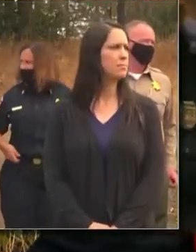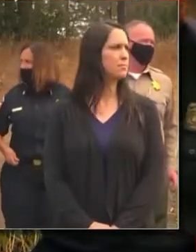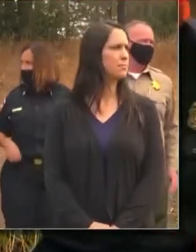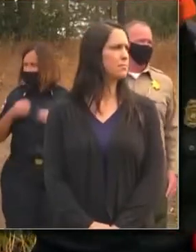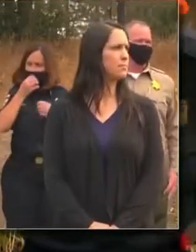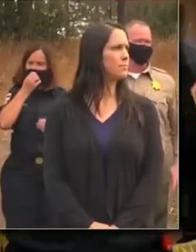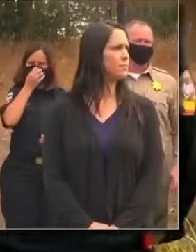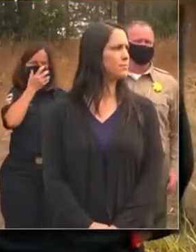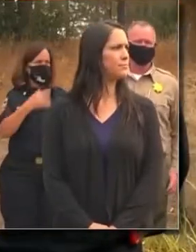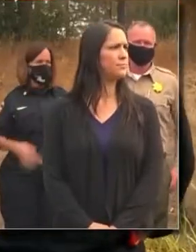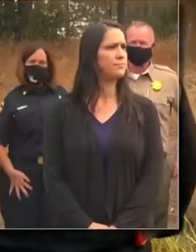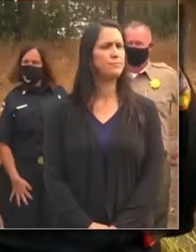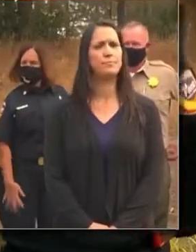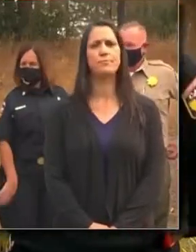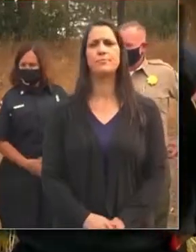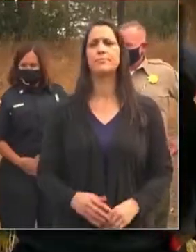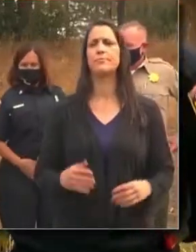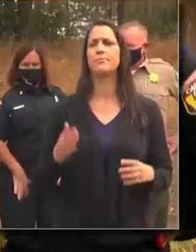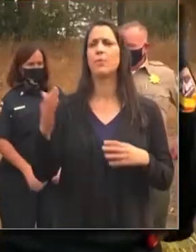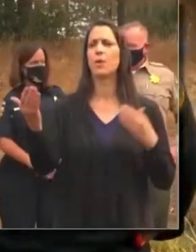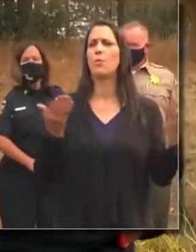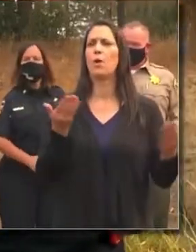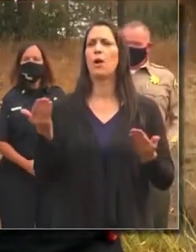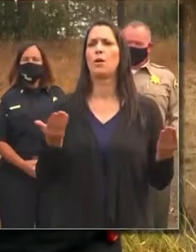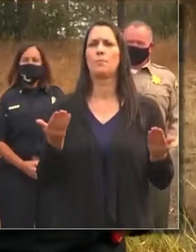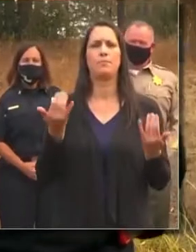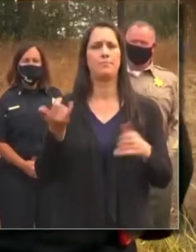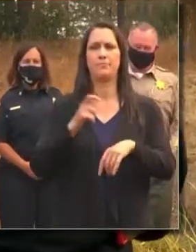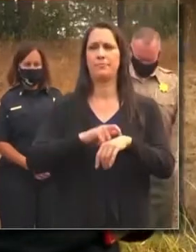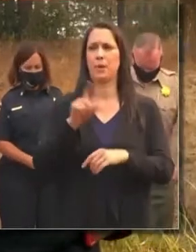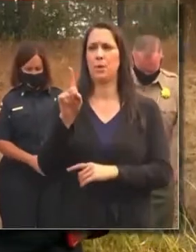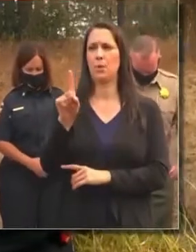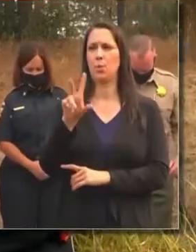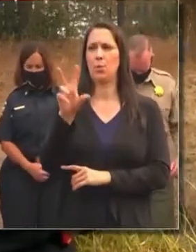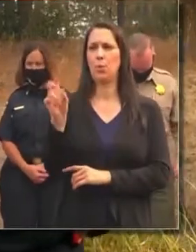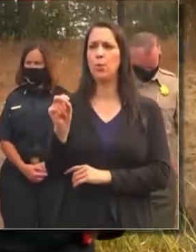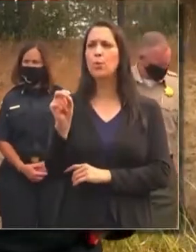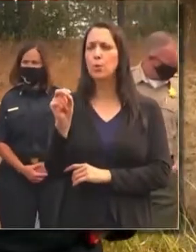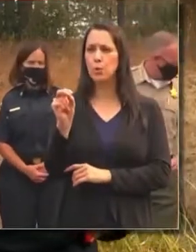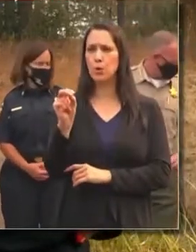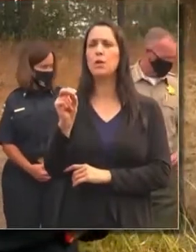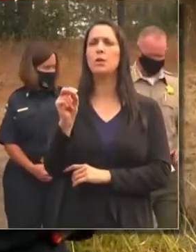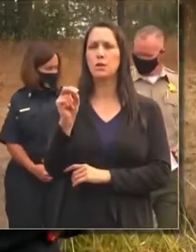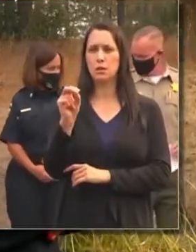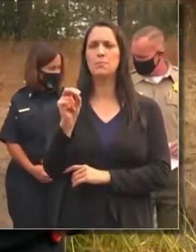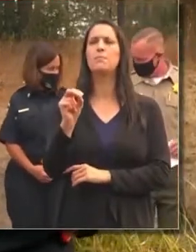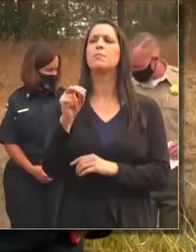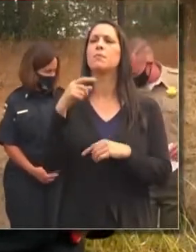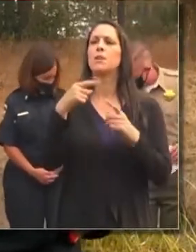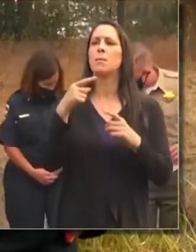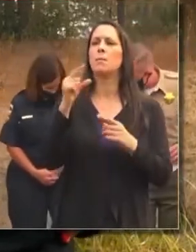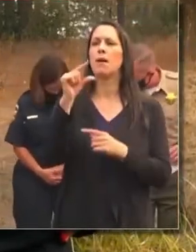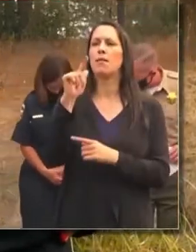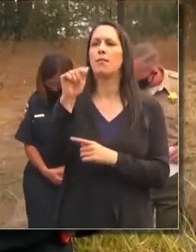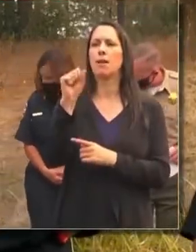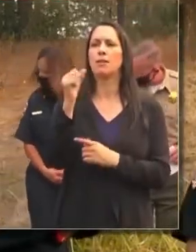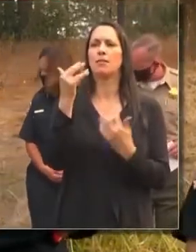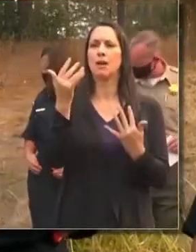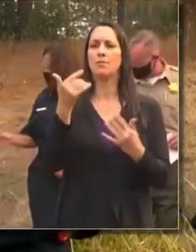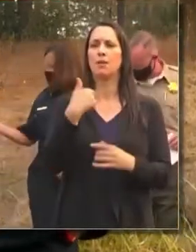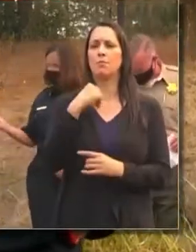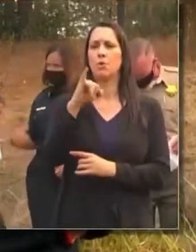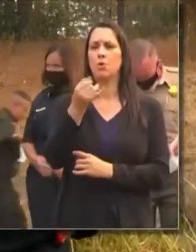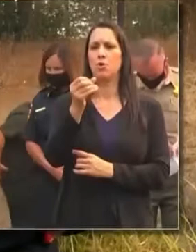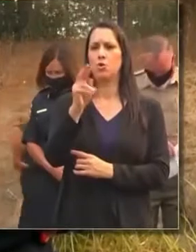bien bienvenidos esta es la conferencia de prensa de la una y treinta de la tarde aquí en el incidente las menores llamada